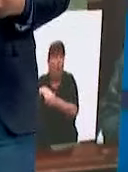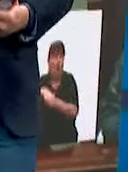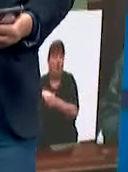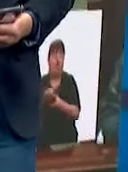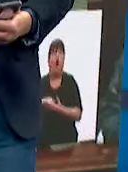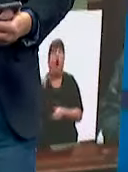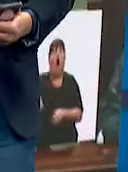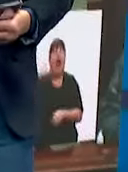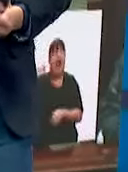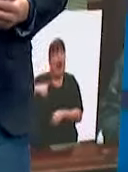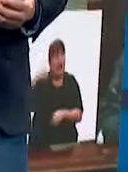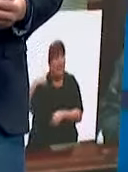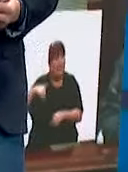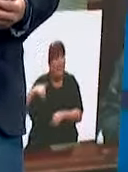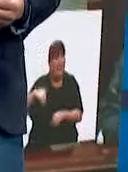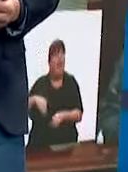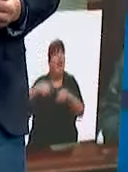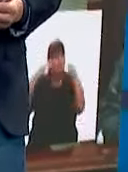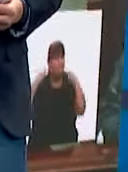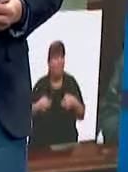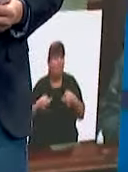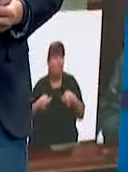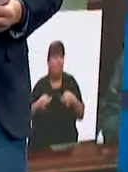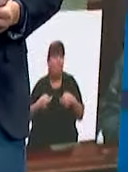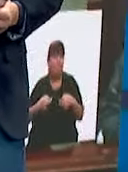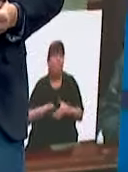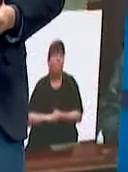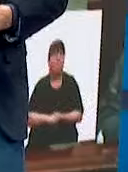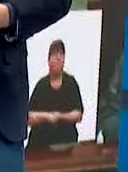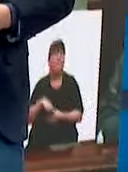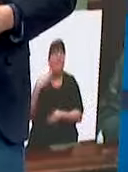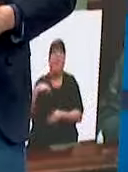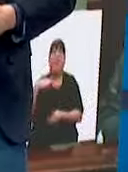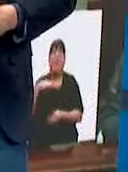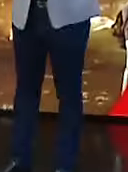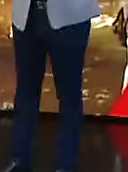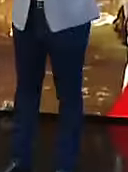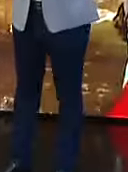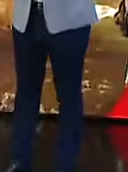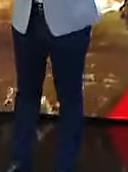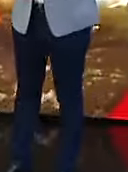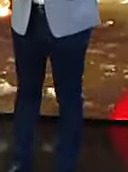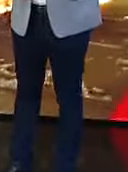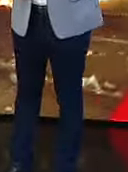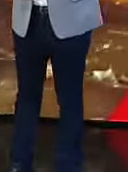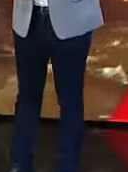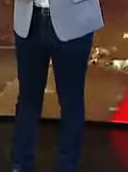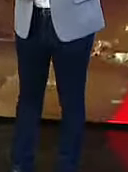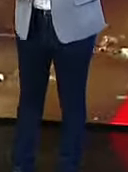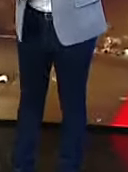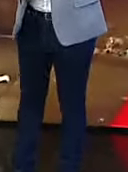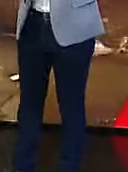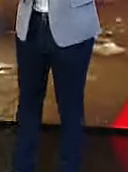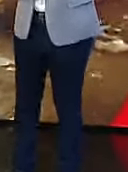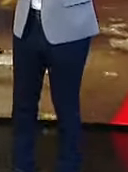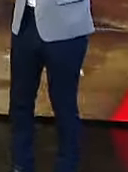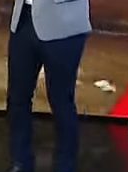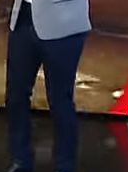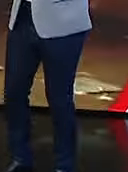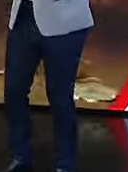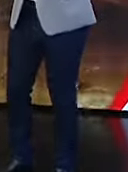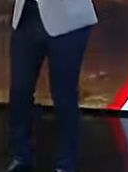claro. del Congreso. Claro. A claro. ver, ¿puede el día de mañana, por ejemplo... Por ejemplo, puede crear un impuesto, digo yo, porque eso solamente tiene potestad del Congreso. Ahora, con